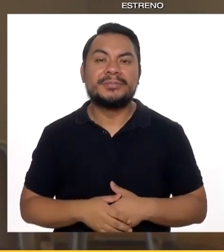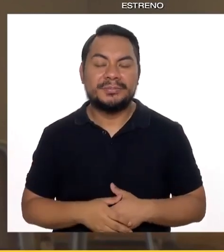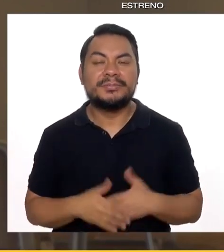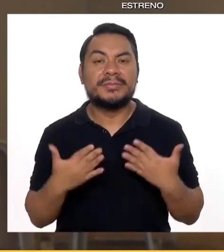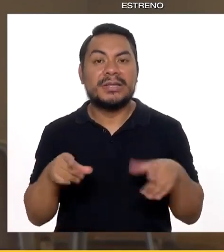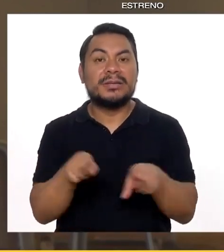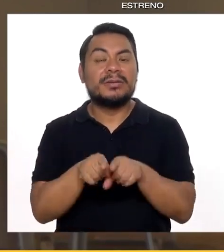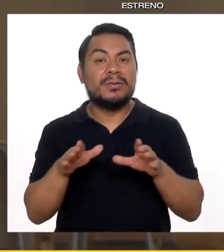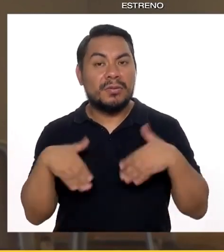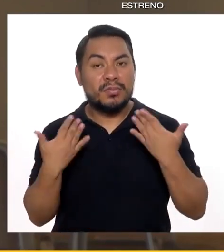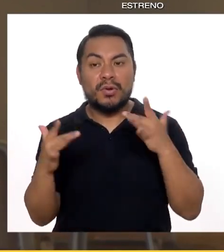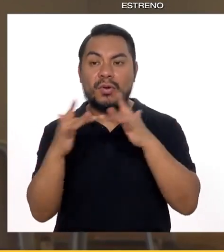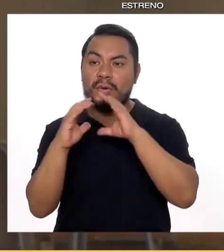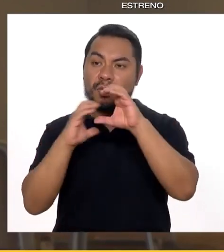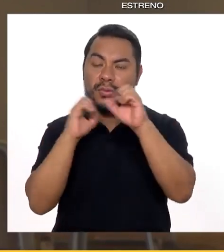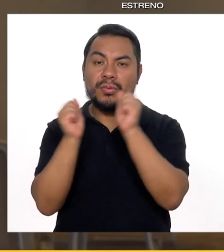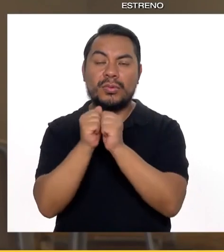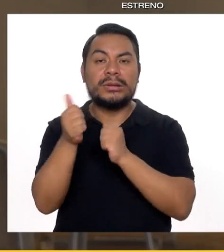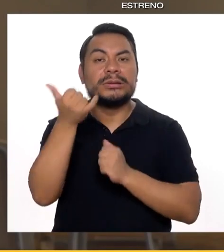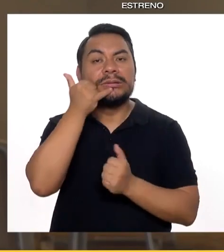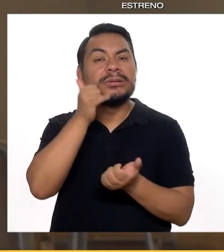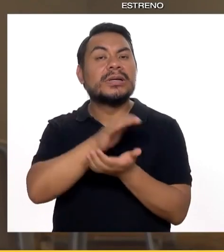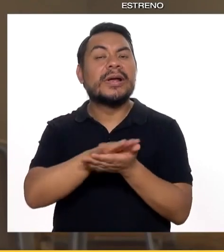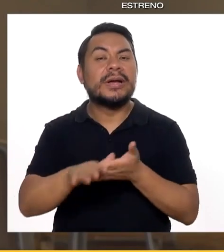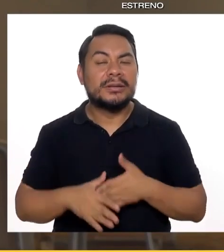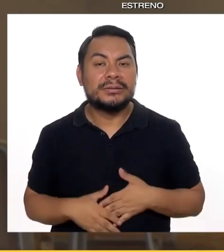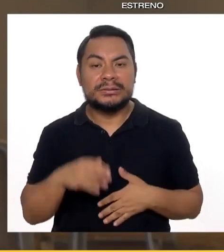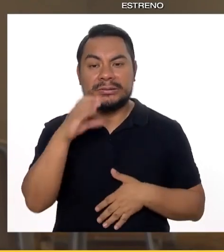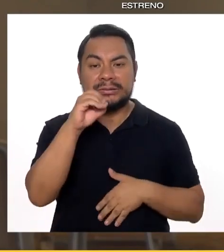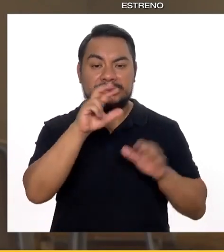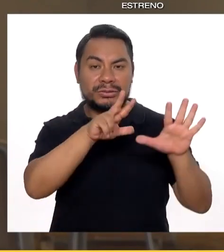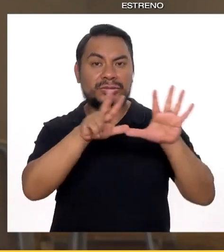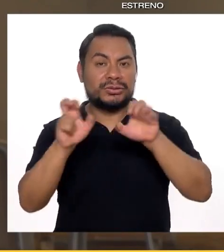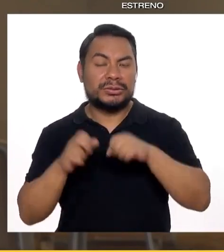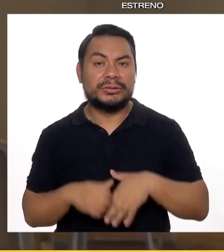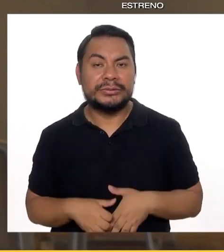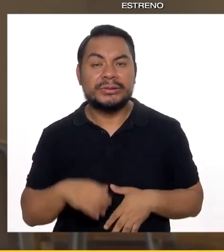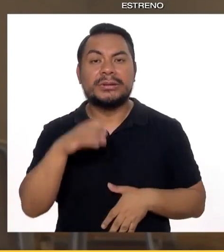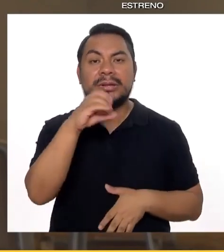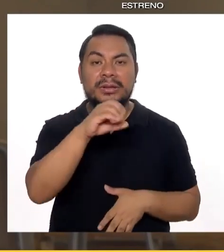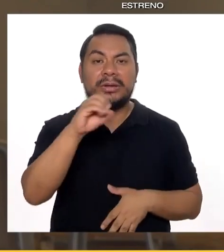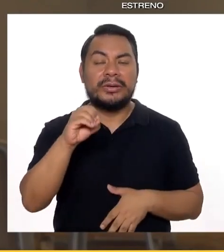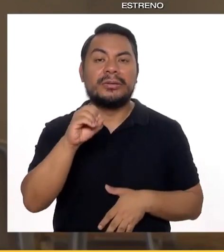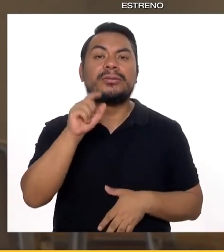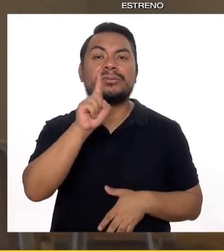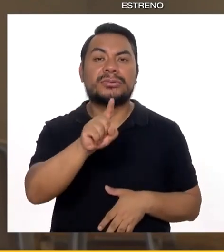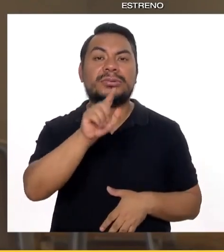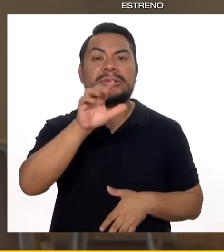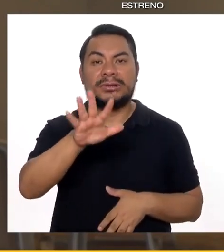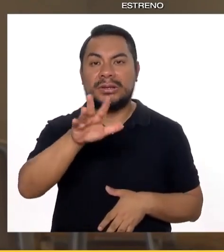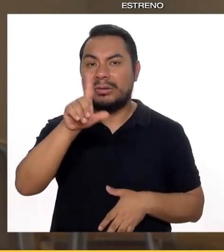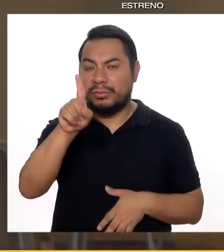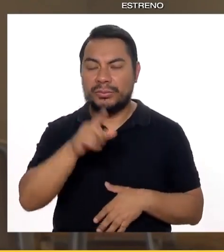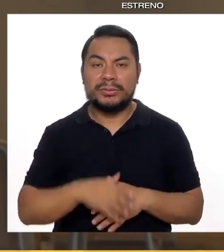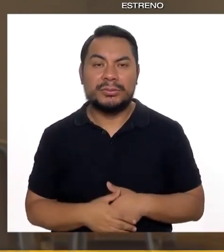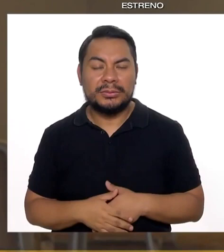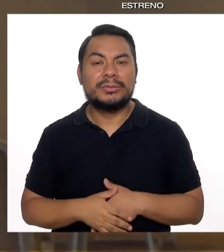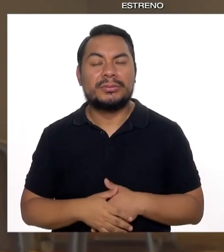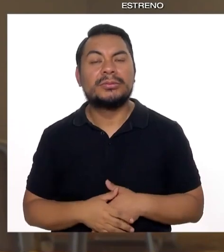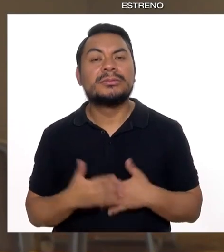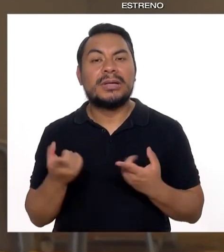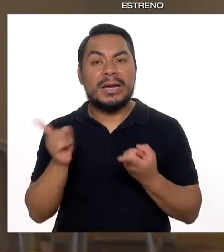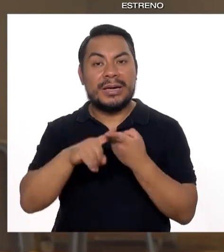comunicaciones@conadisperú.gov.pe. O también pueden comunicarse con su línea gratuita 0800 00